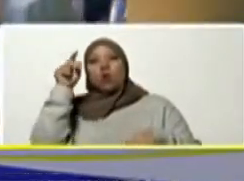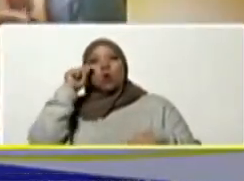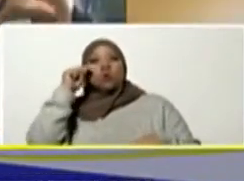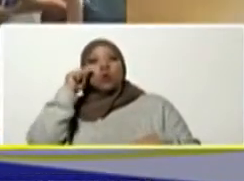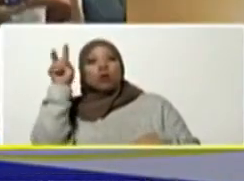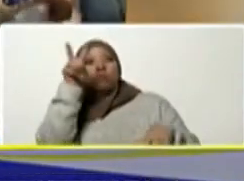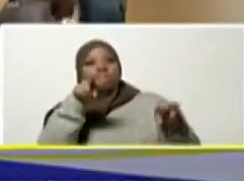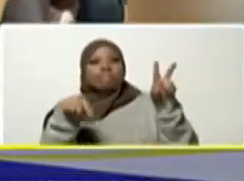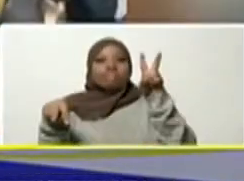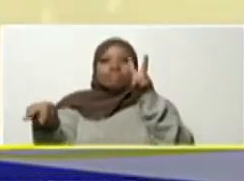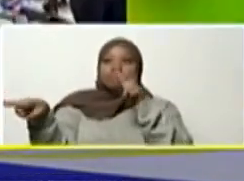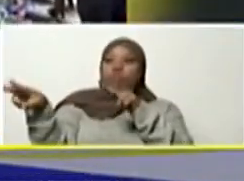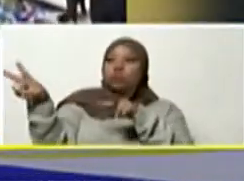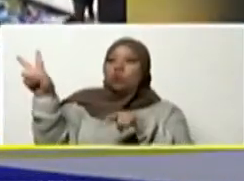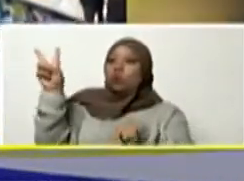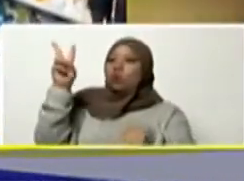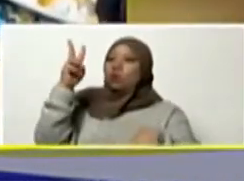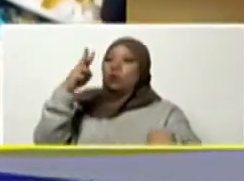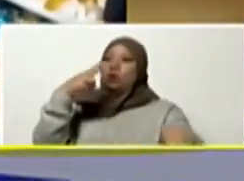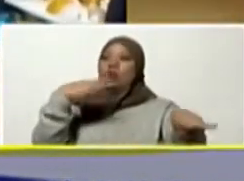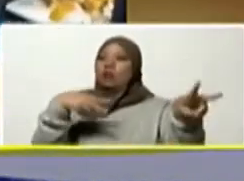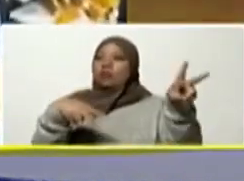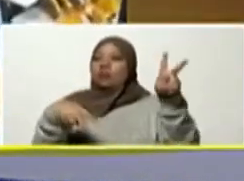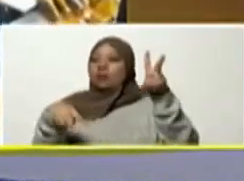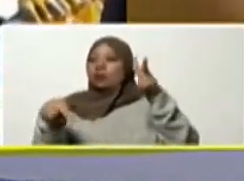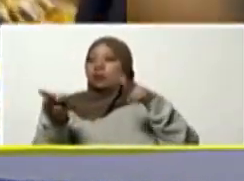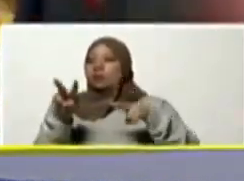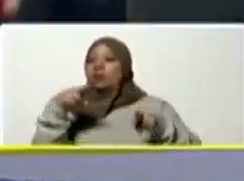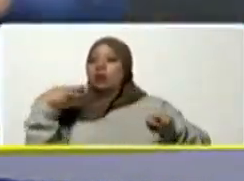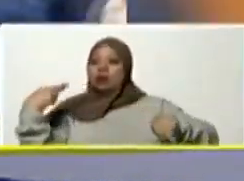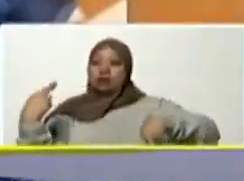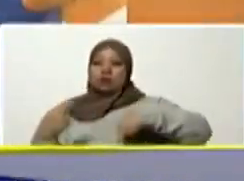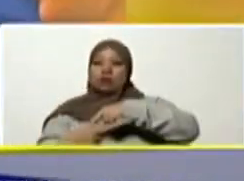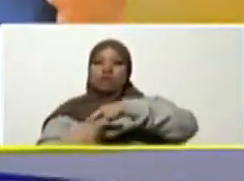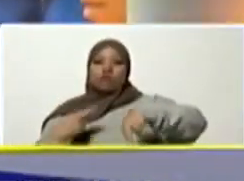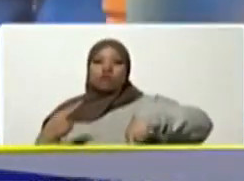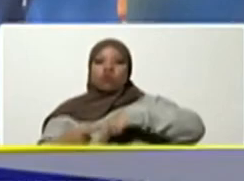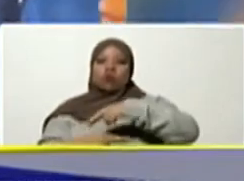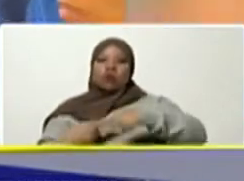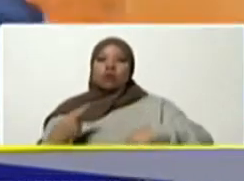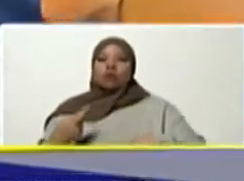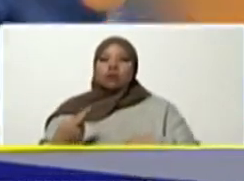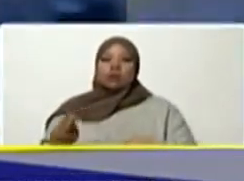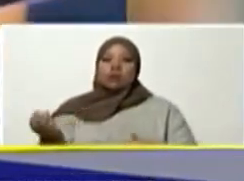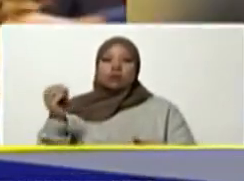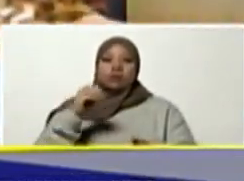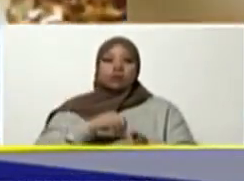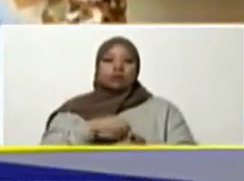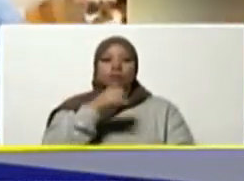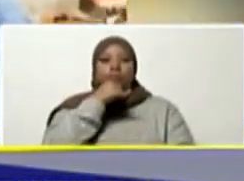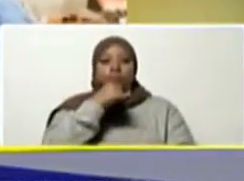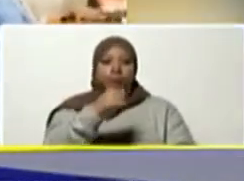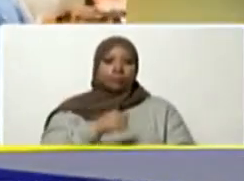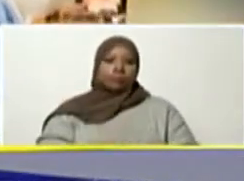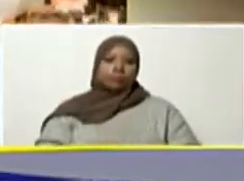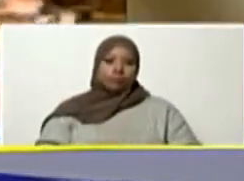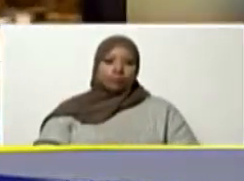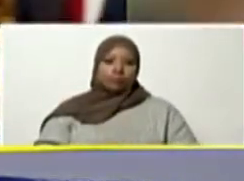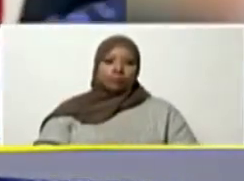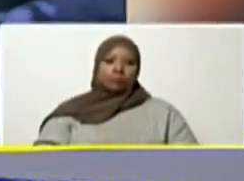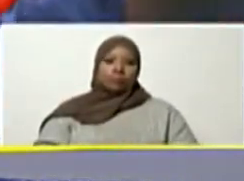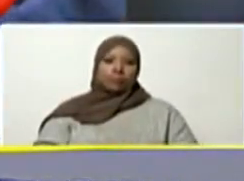paseando, bueno, y eso fue una revolución dentro del bazar,